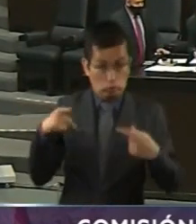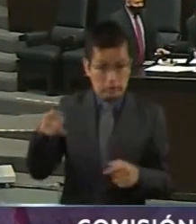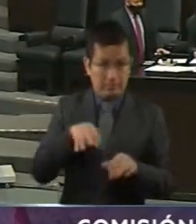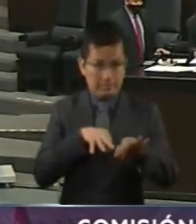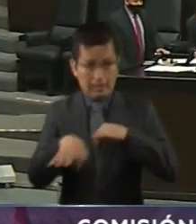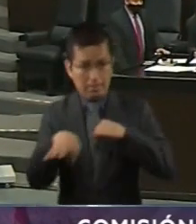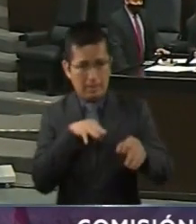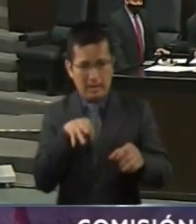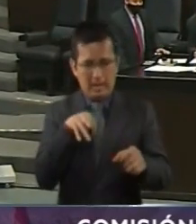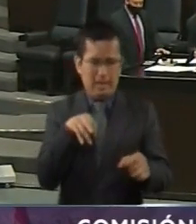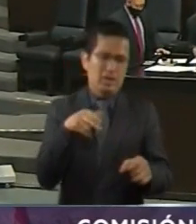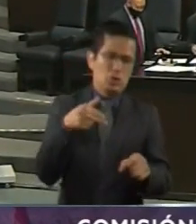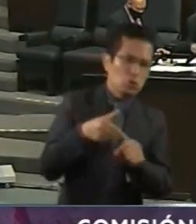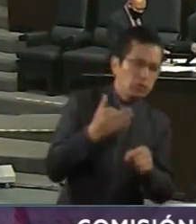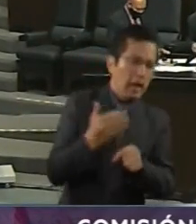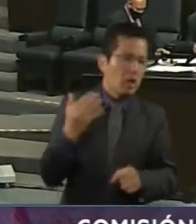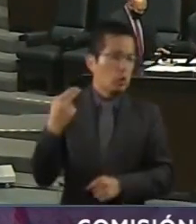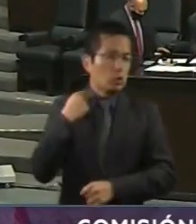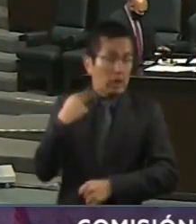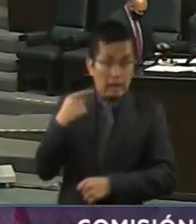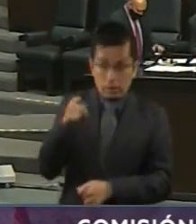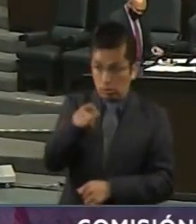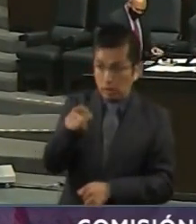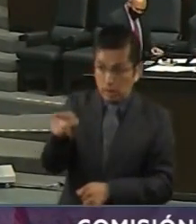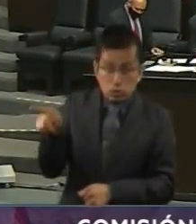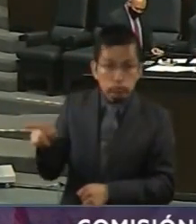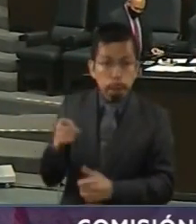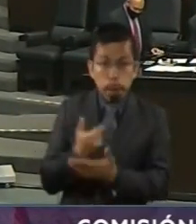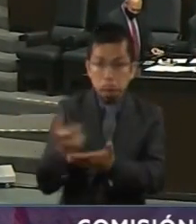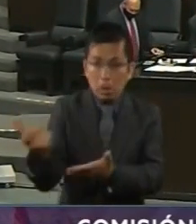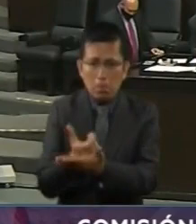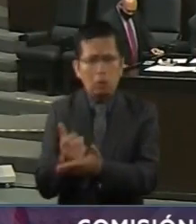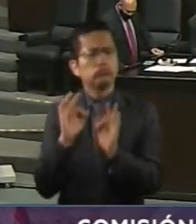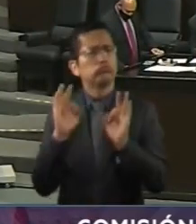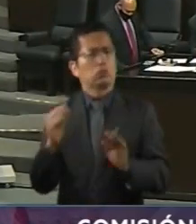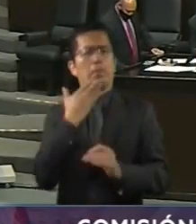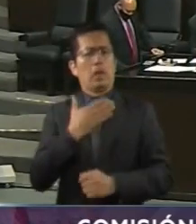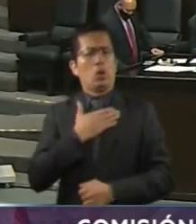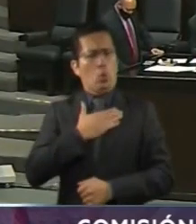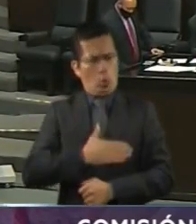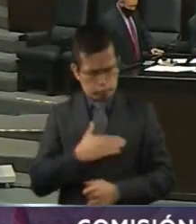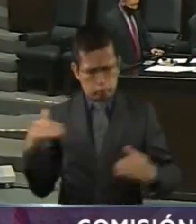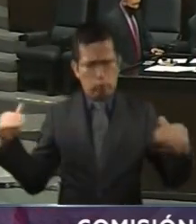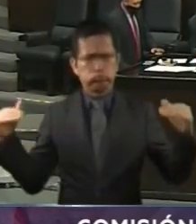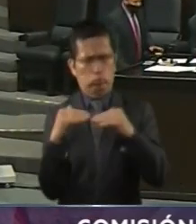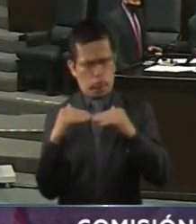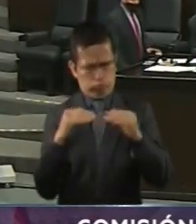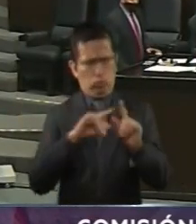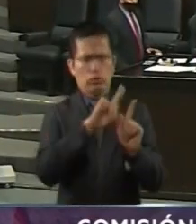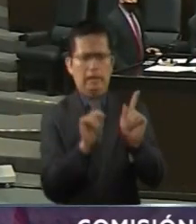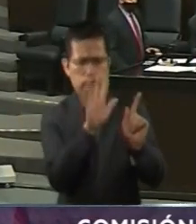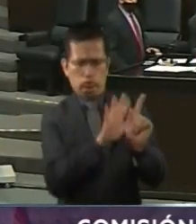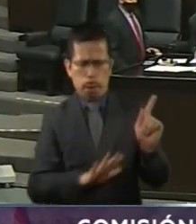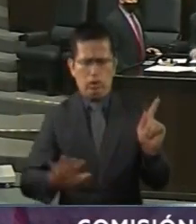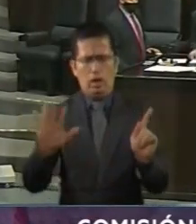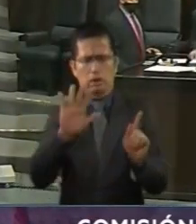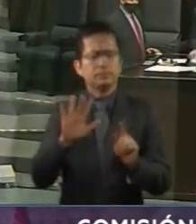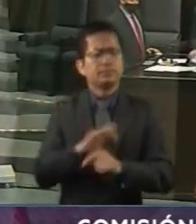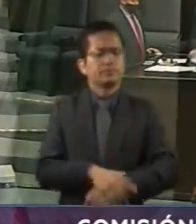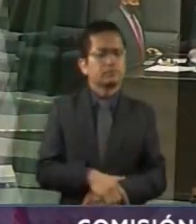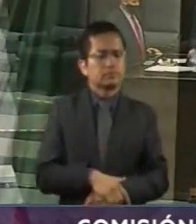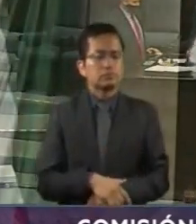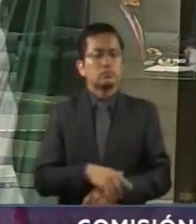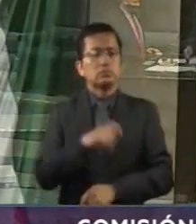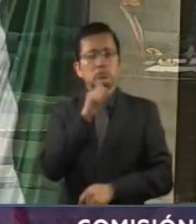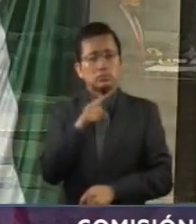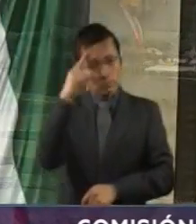los diversos aranceles aprobados por las autoridades locales competentes, fortaleciendo la